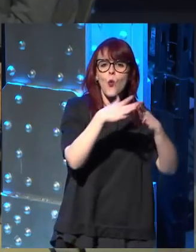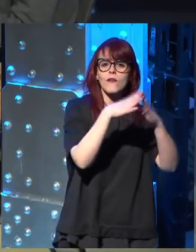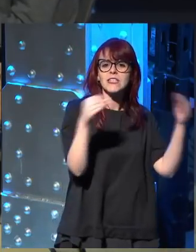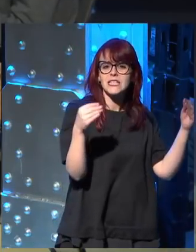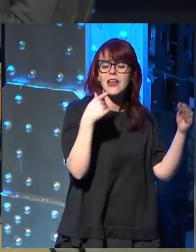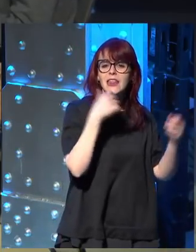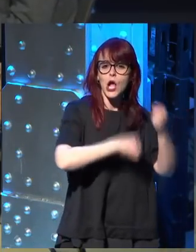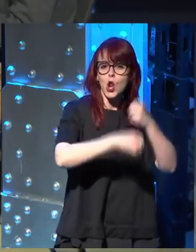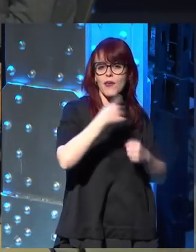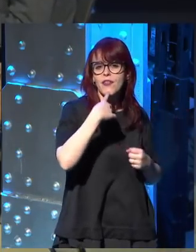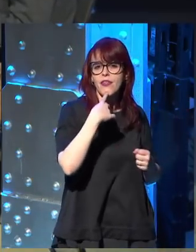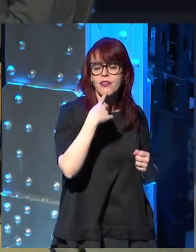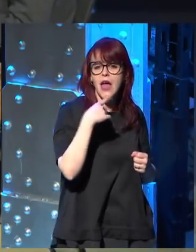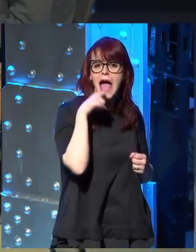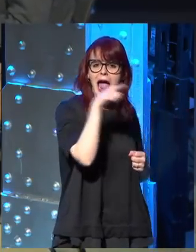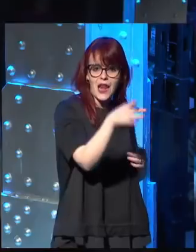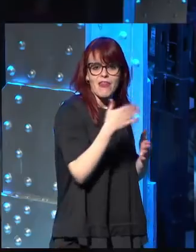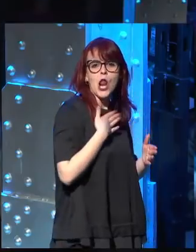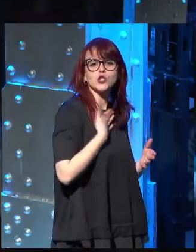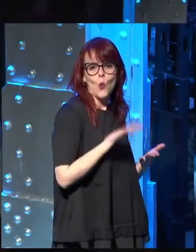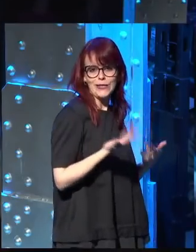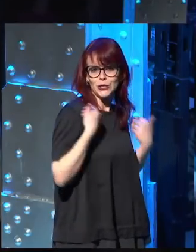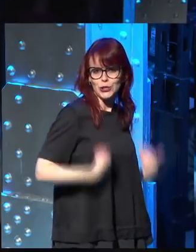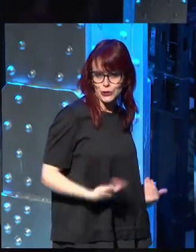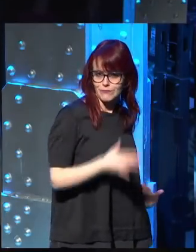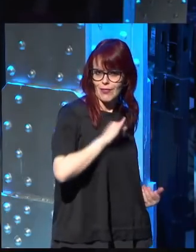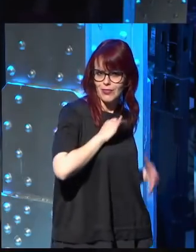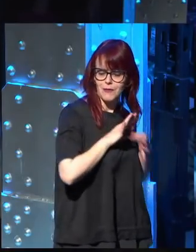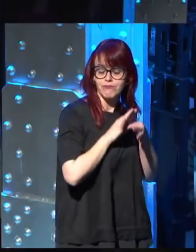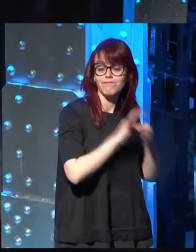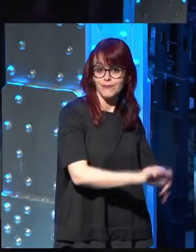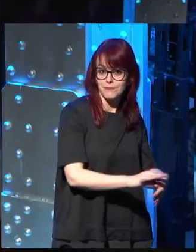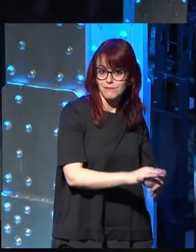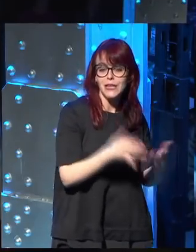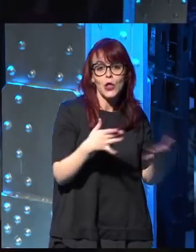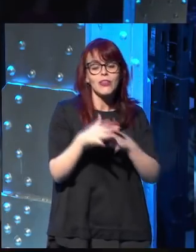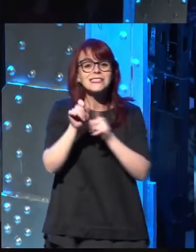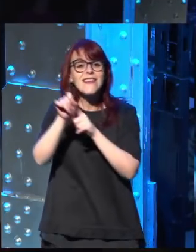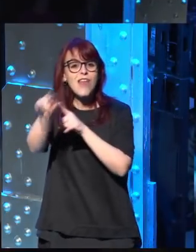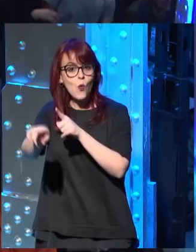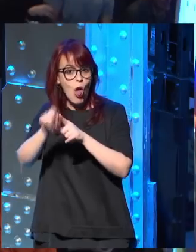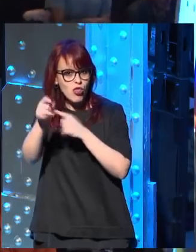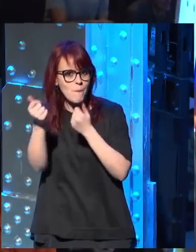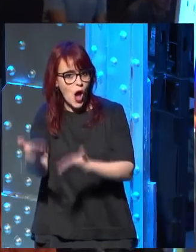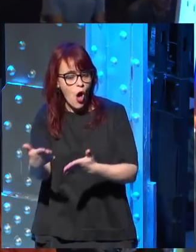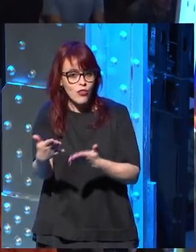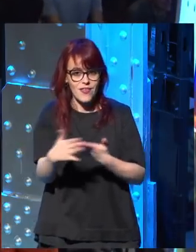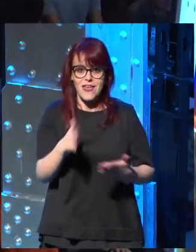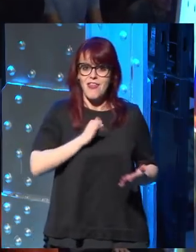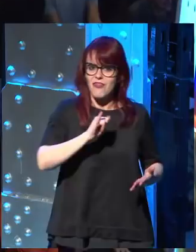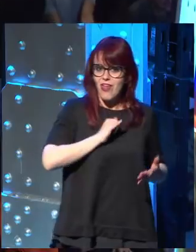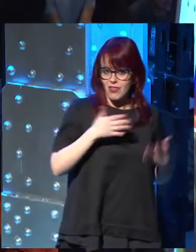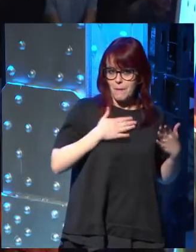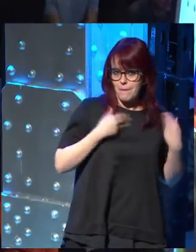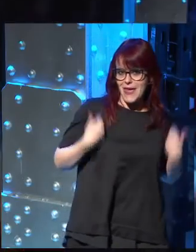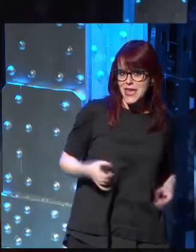universidad económica, decía, eres de los nuestros, ¿no? Y entonces ponías eyaculación precoz y eres de los nuestros,